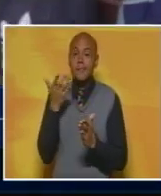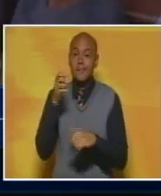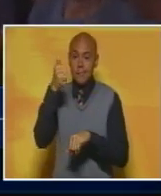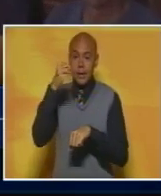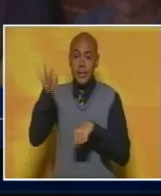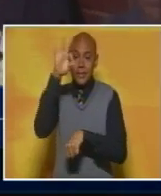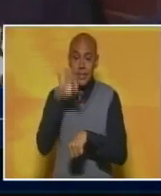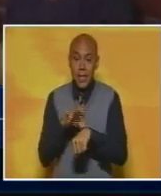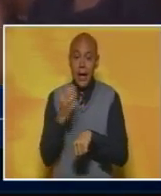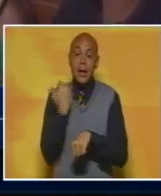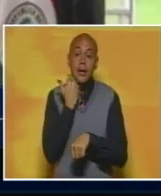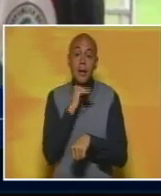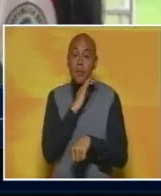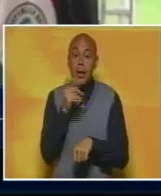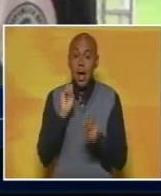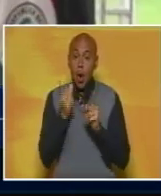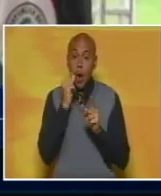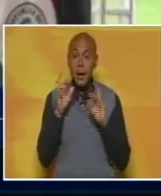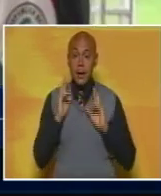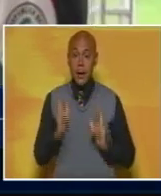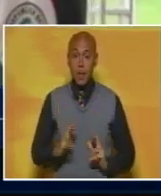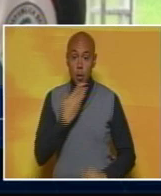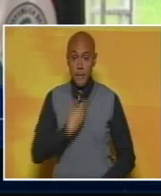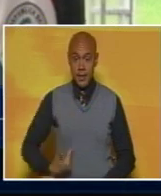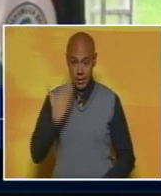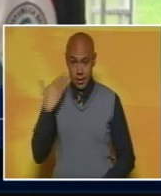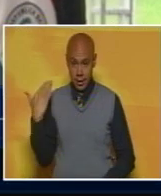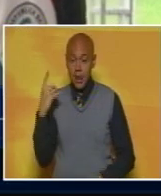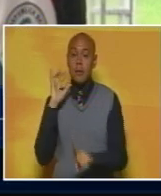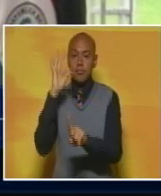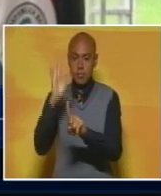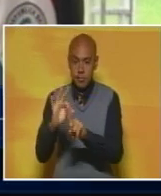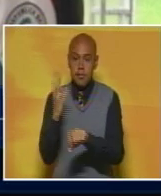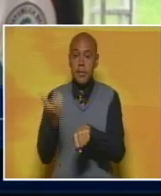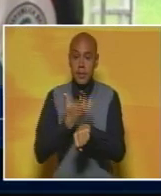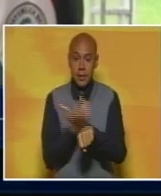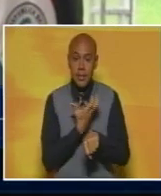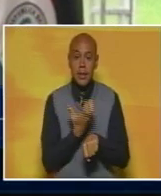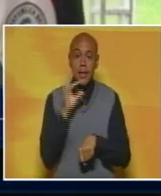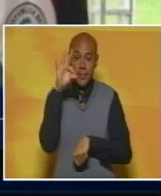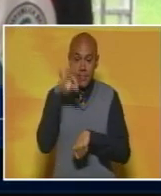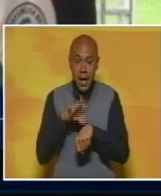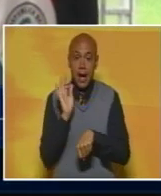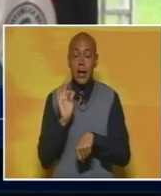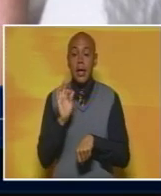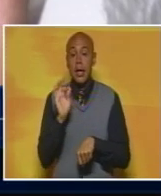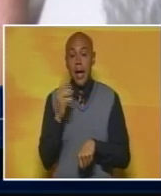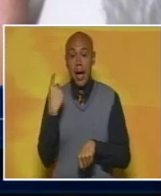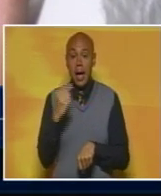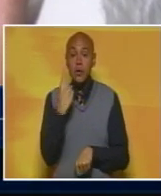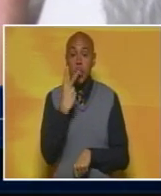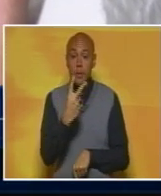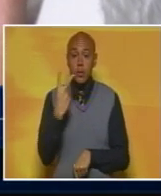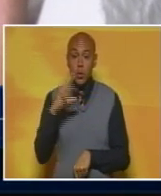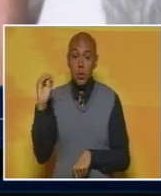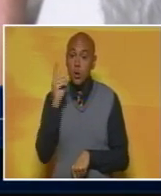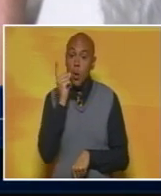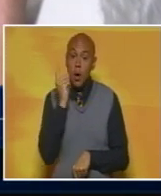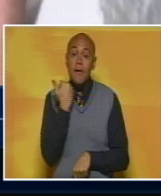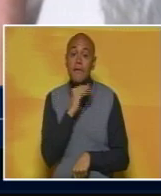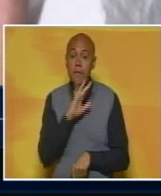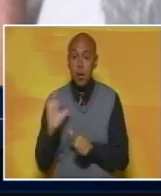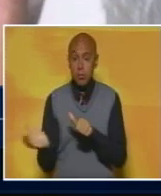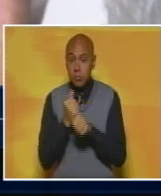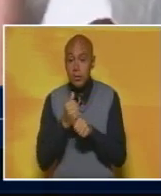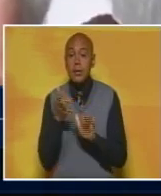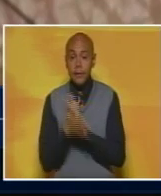enfermedad que mantiene de reposo al presidente del país, Mario Abdo Benítez. Por el momento hay 2.200 casos confirmados de dengue en la nación